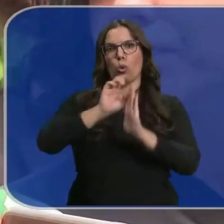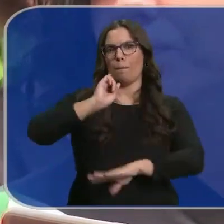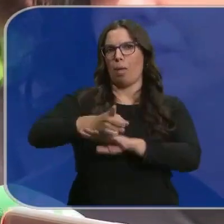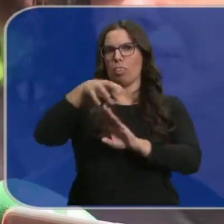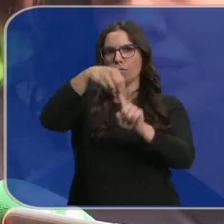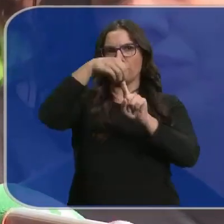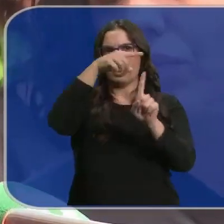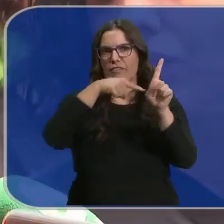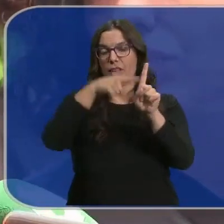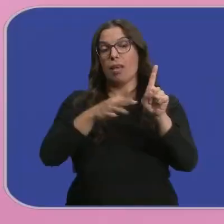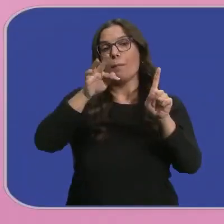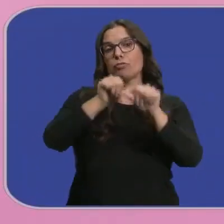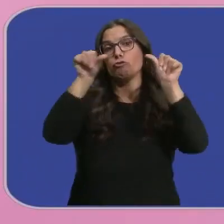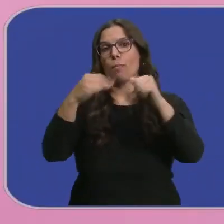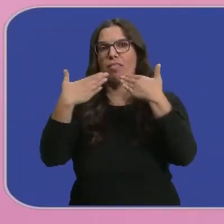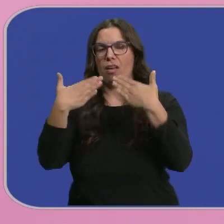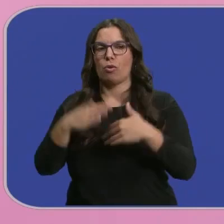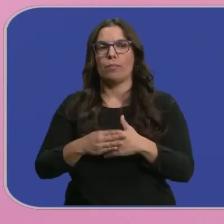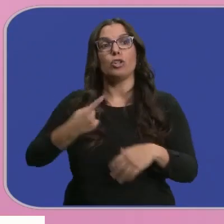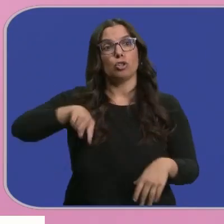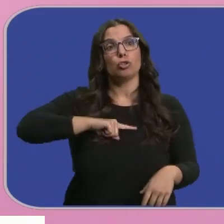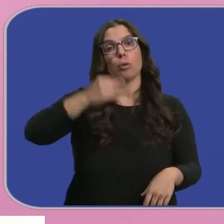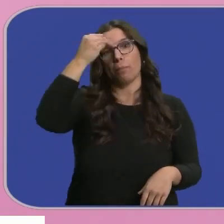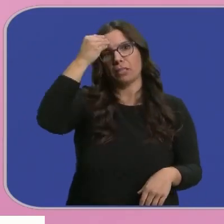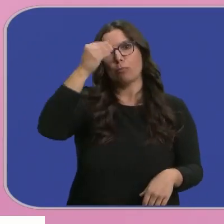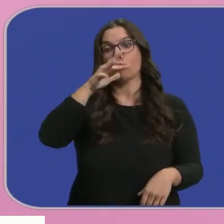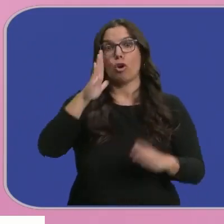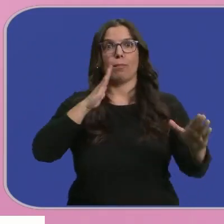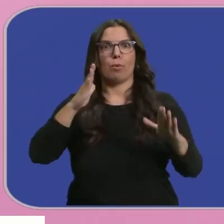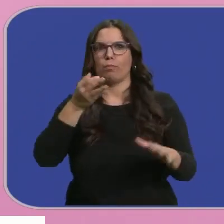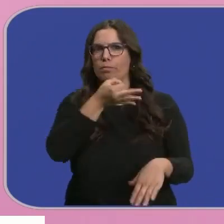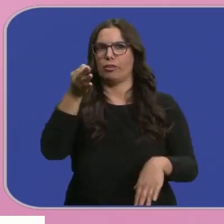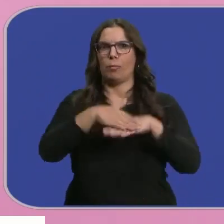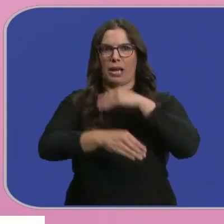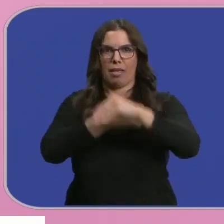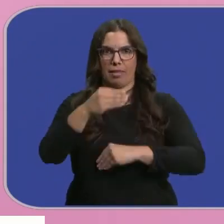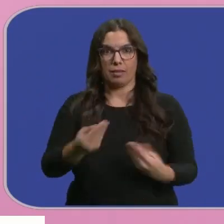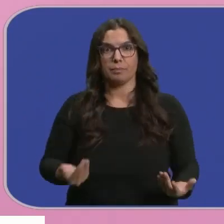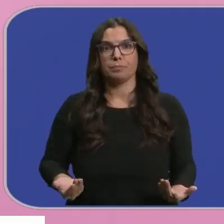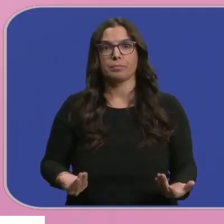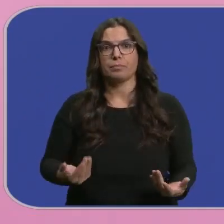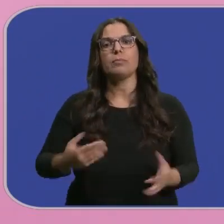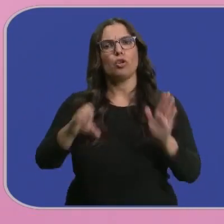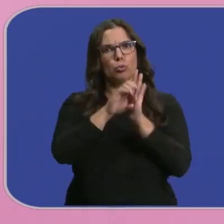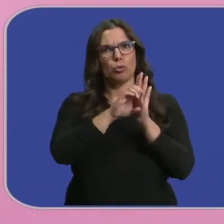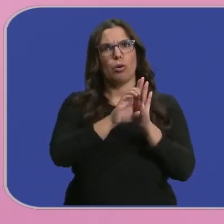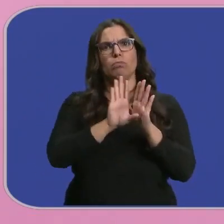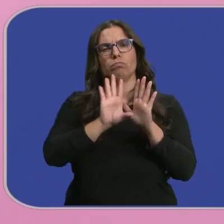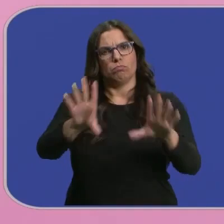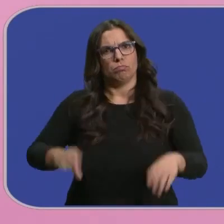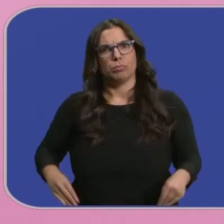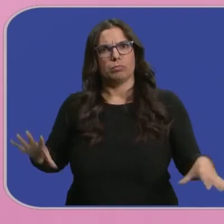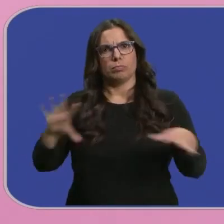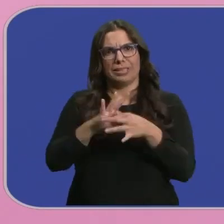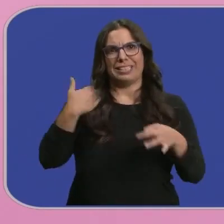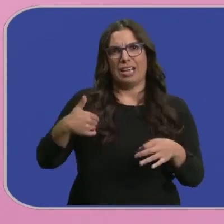Constitución y el diálogo. Nosotros políticamente creemos que es el momento de hacerlo, que tiene encaje constitucional, que